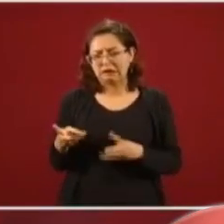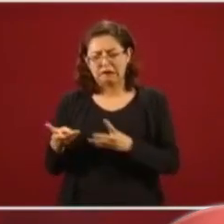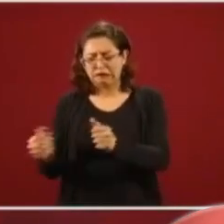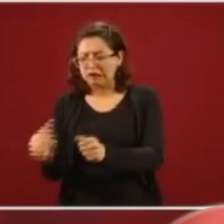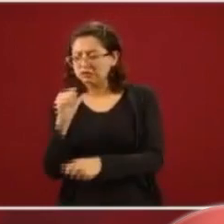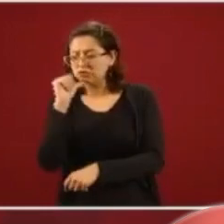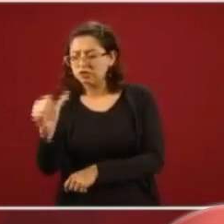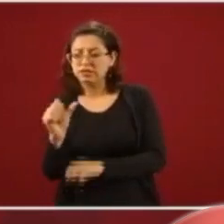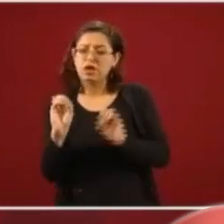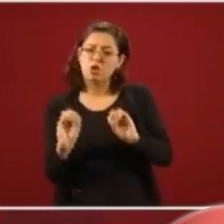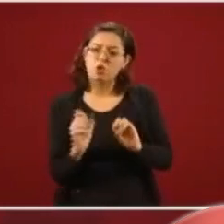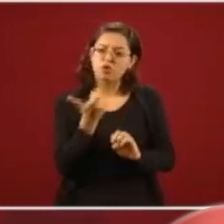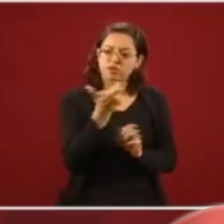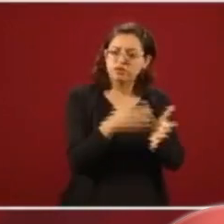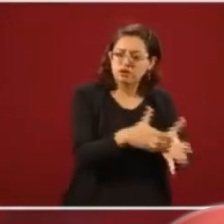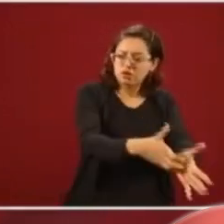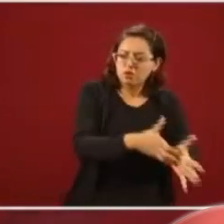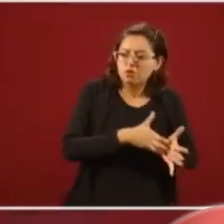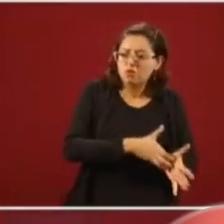¿Subejercicio o ahorro?